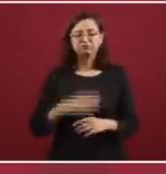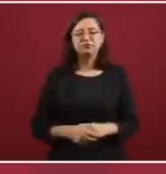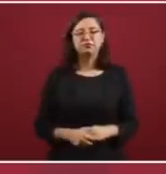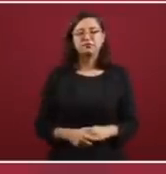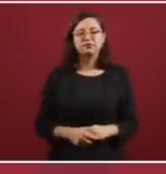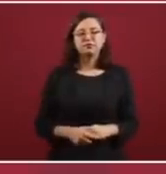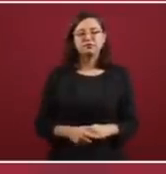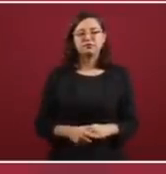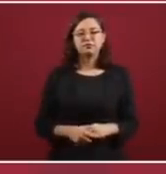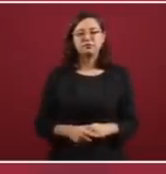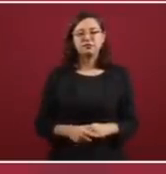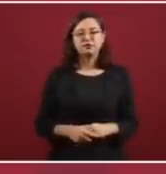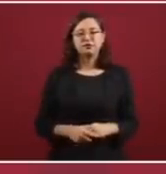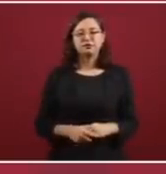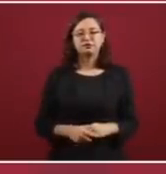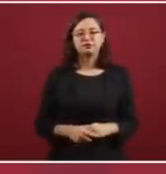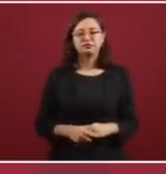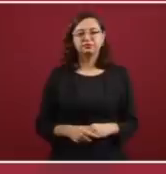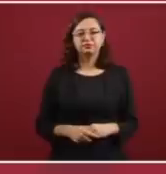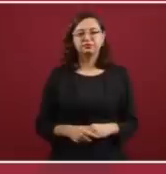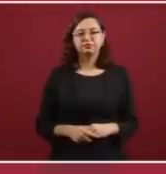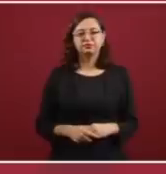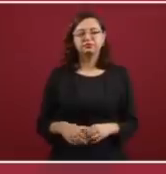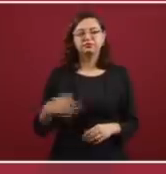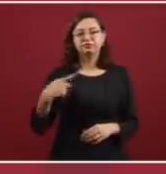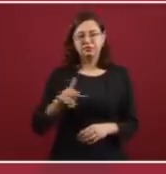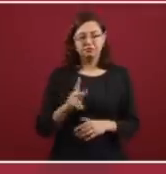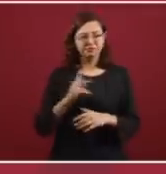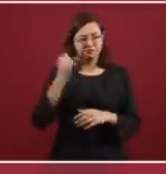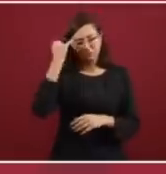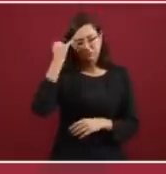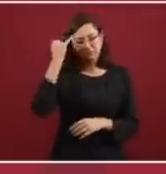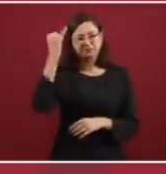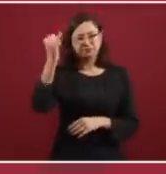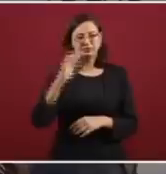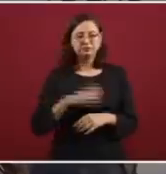pero asegurar que es racismo